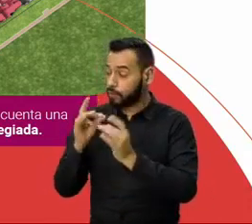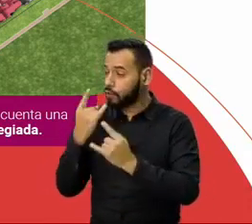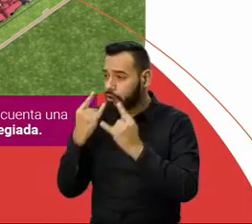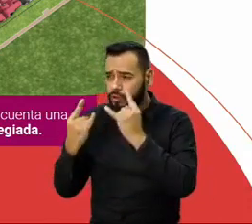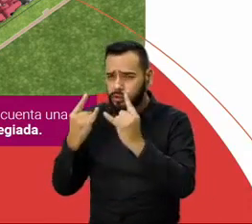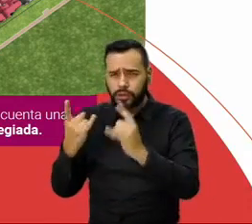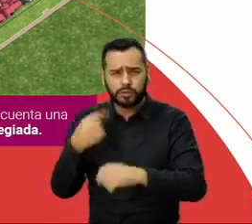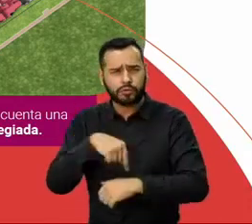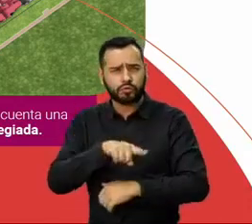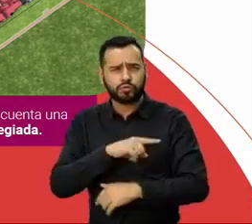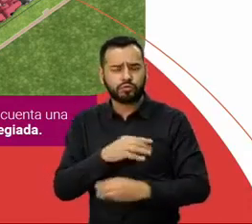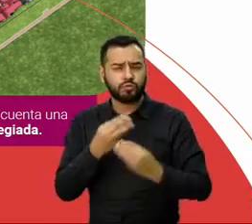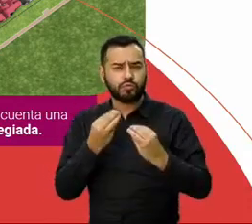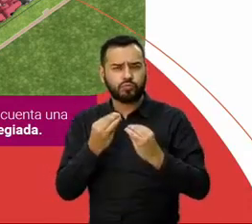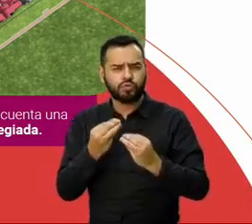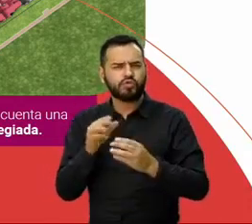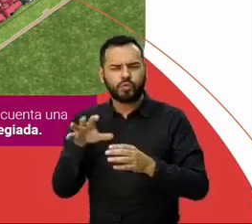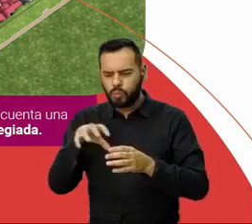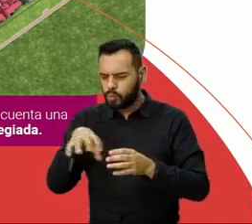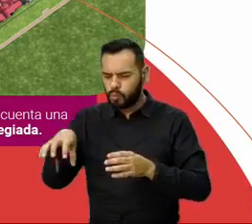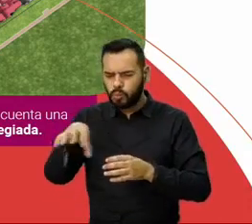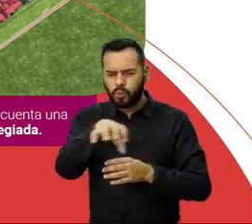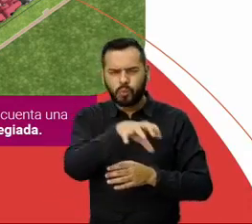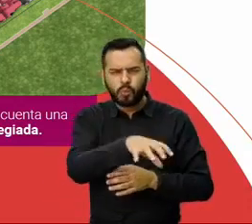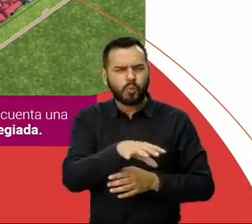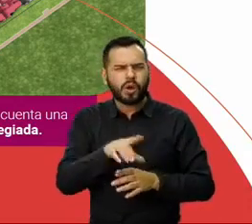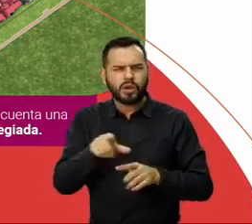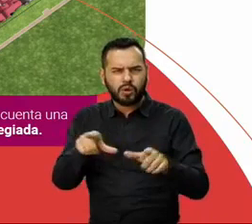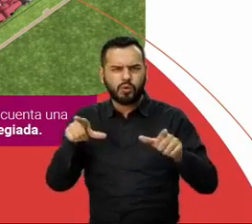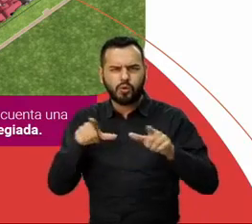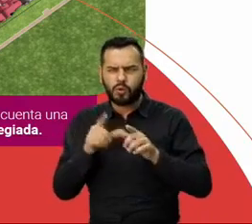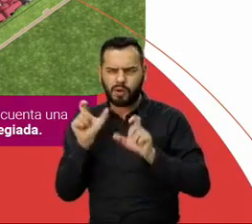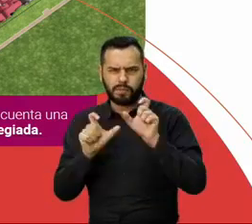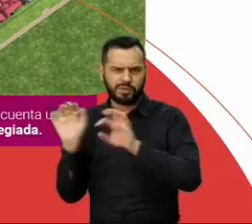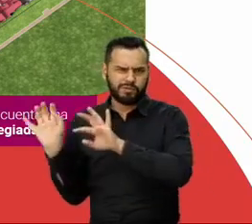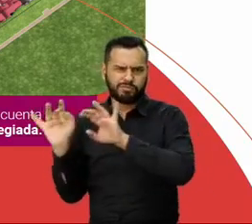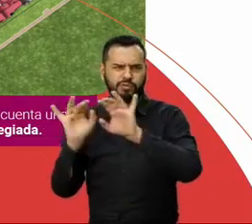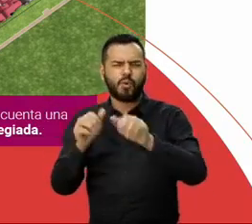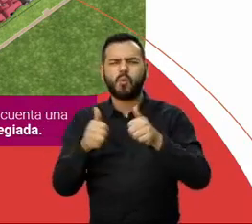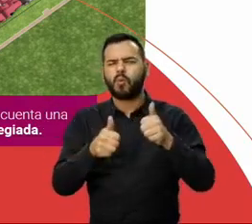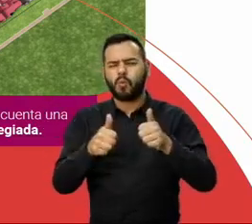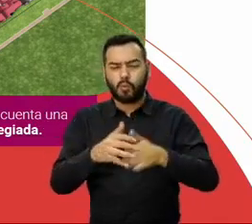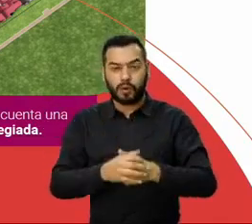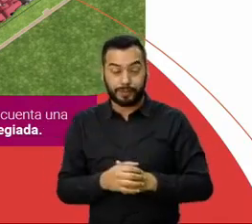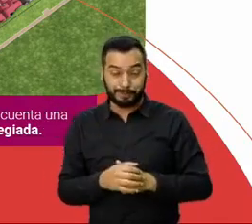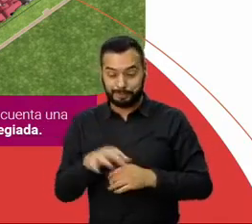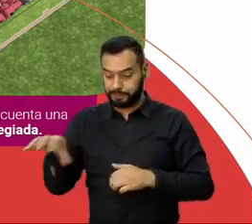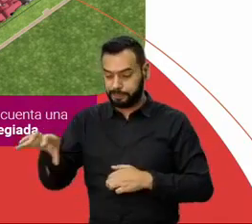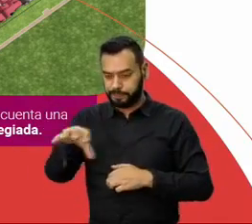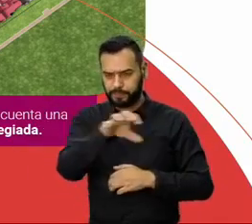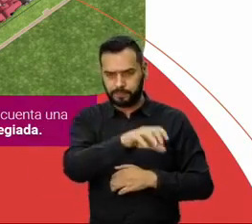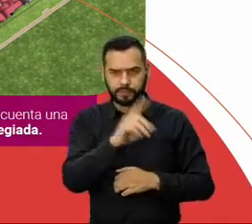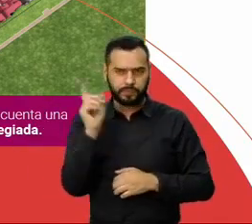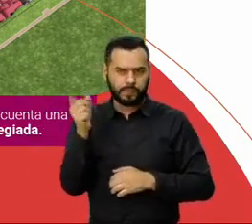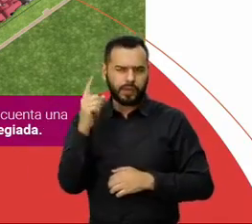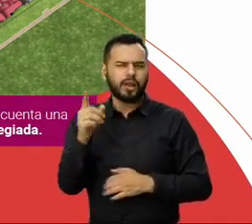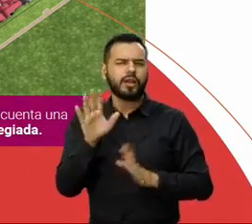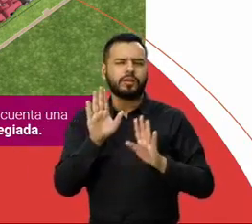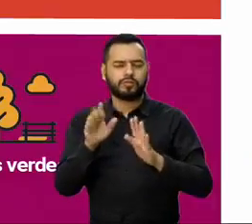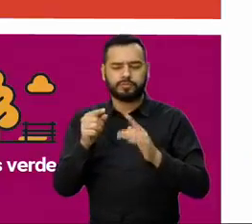también a muchos es cuáles son esas zonas comunes de cedro monti claro que sí bueno en zonas comunes entonces vamos a